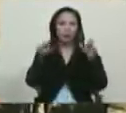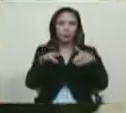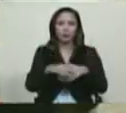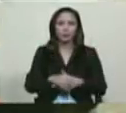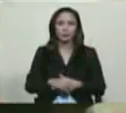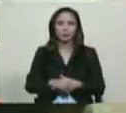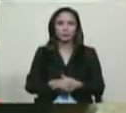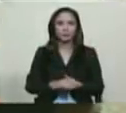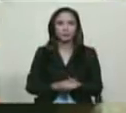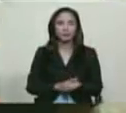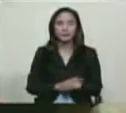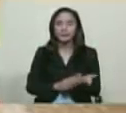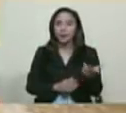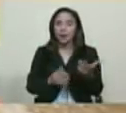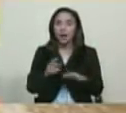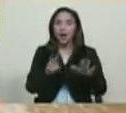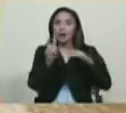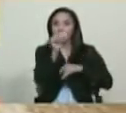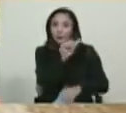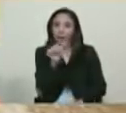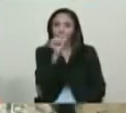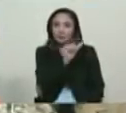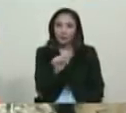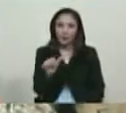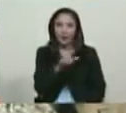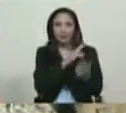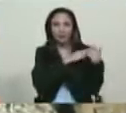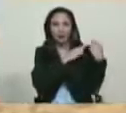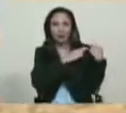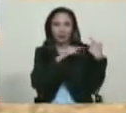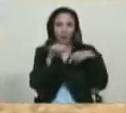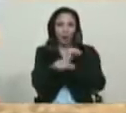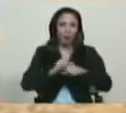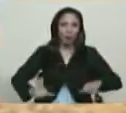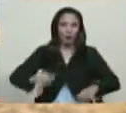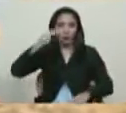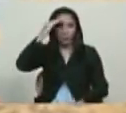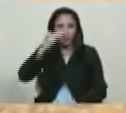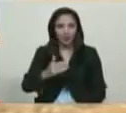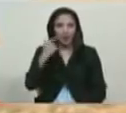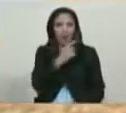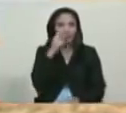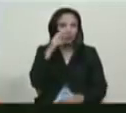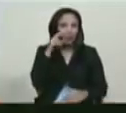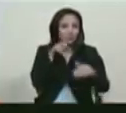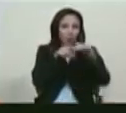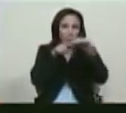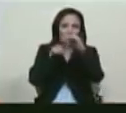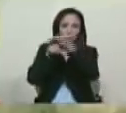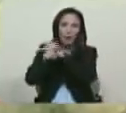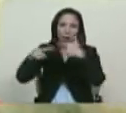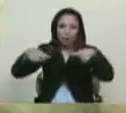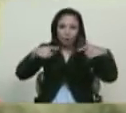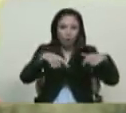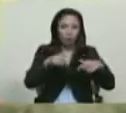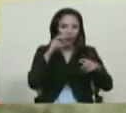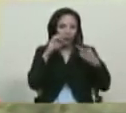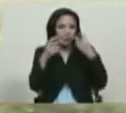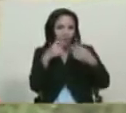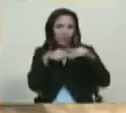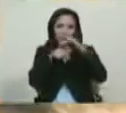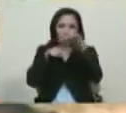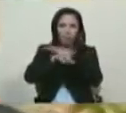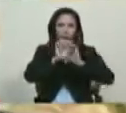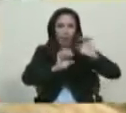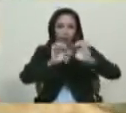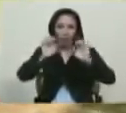durante los últimos siete días el comandante en jefe de la fuerza armada nacional bolivariana ha visitado las bases aéreas y navales más importantes